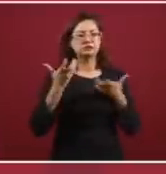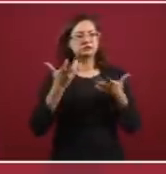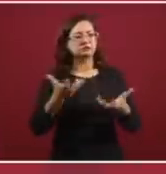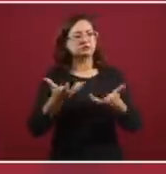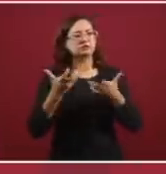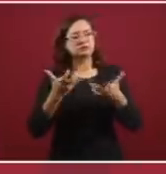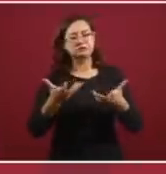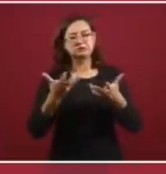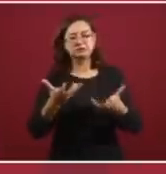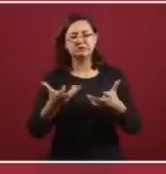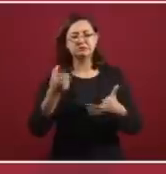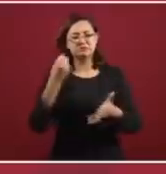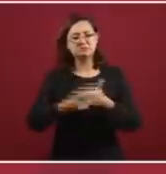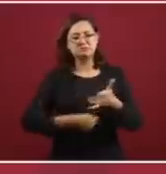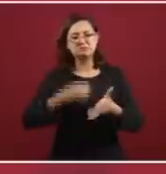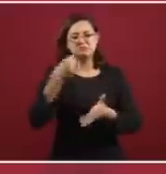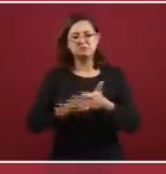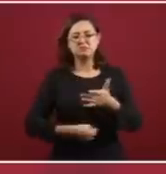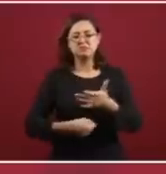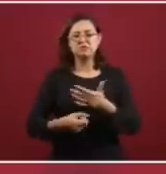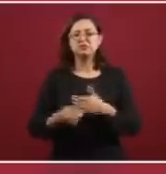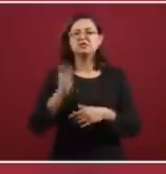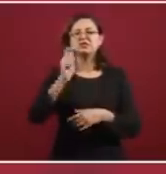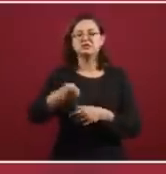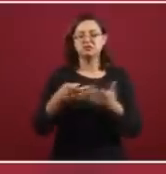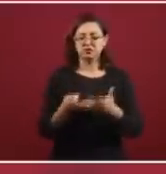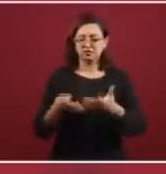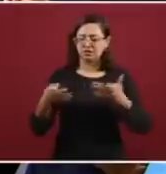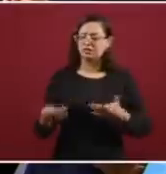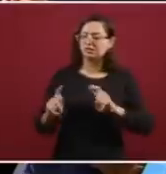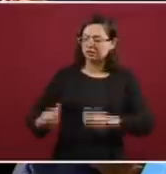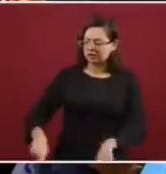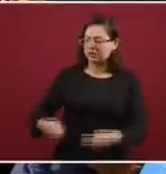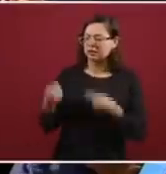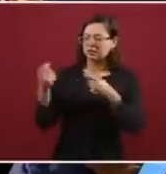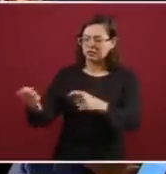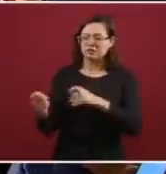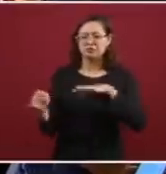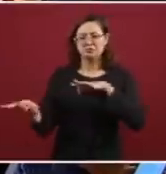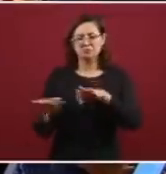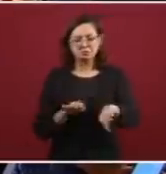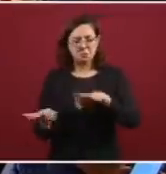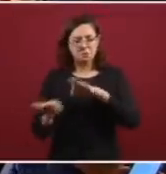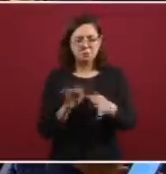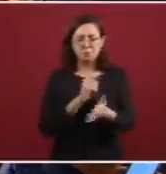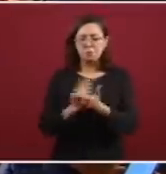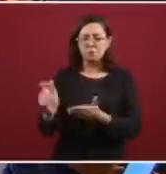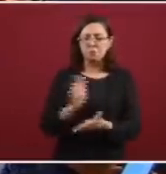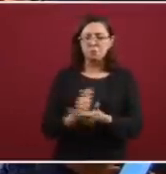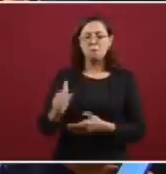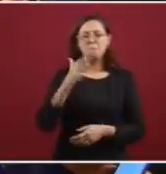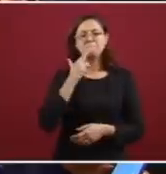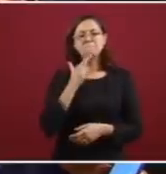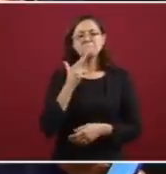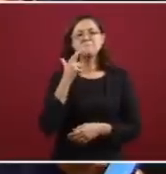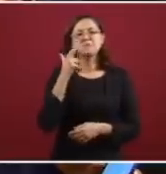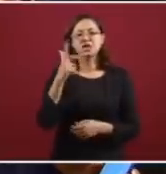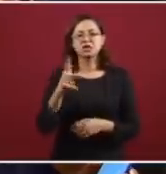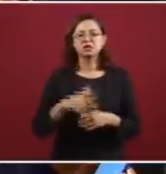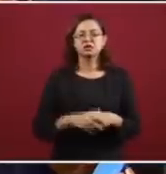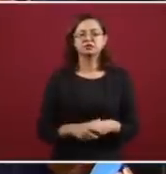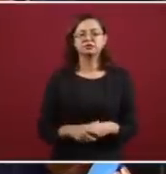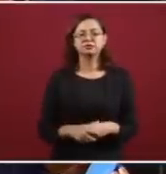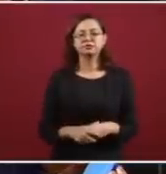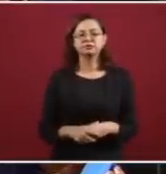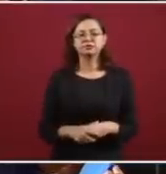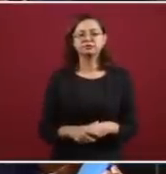revolucionarias: la entrega de la tierra, las mejores condiciones laborales, la